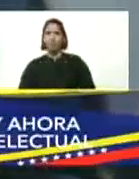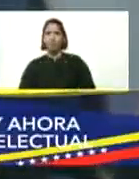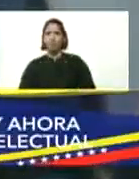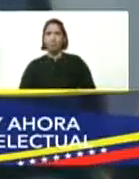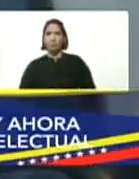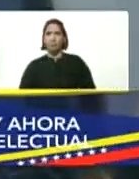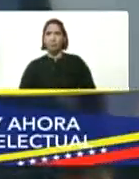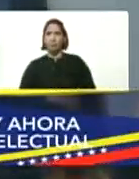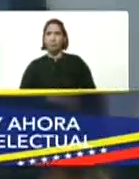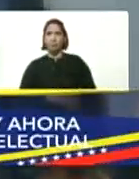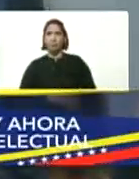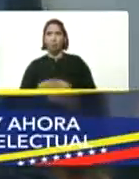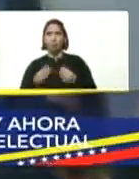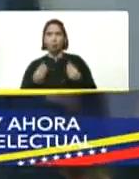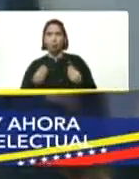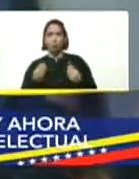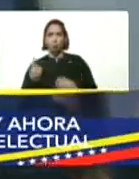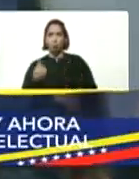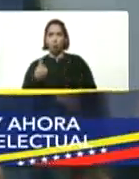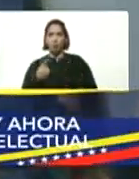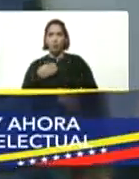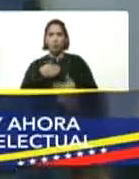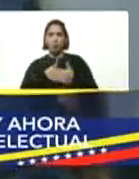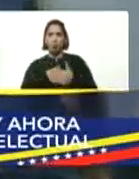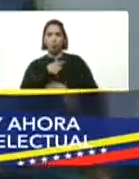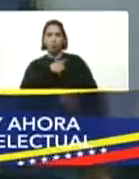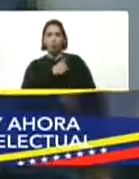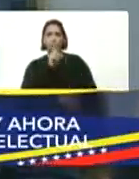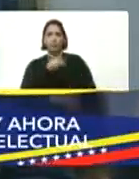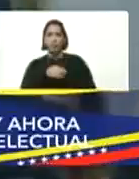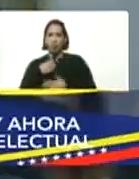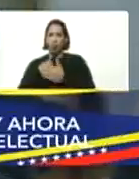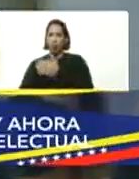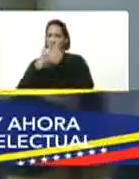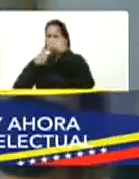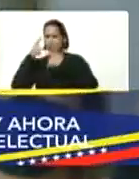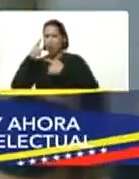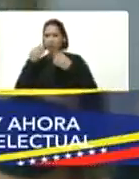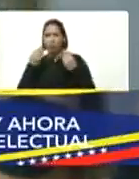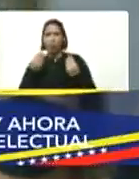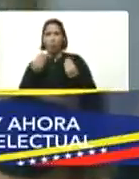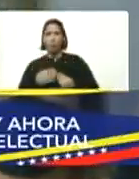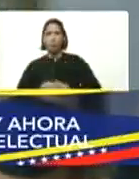cómo han no solamente contra usted, sino también contra Chávez,